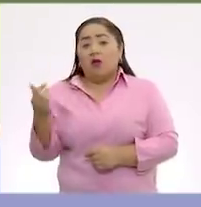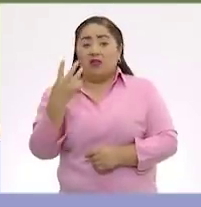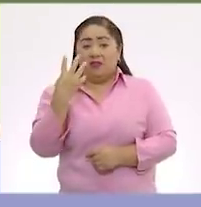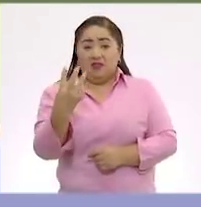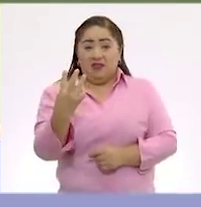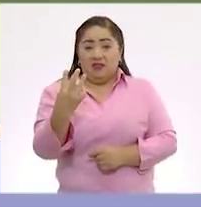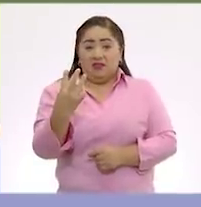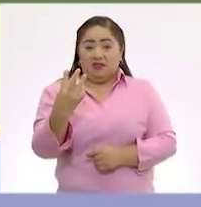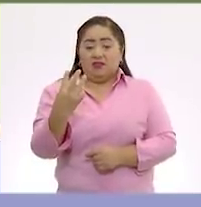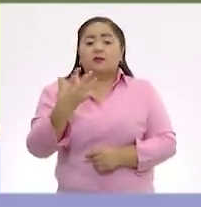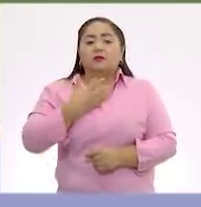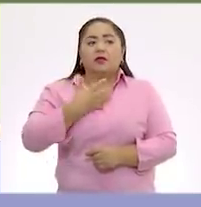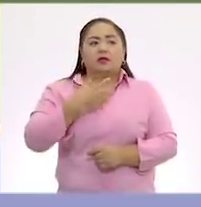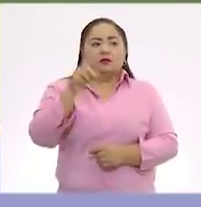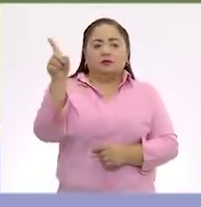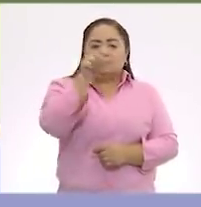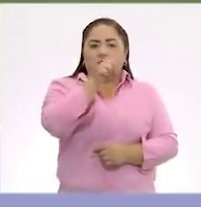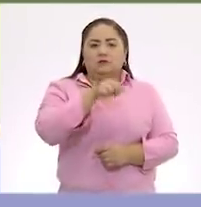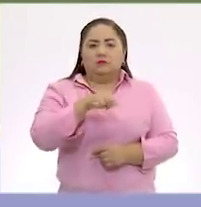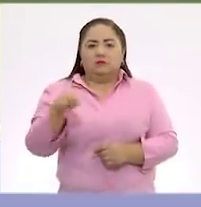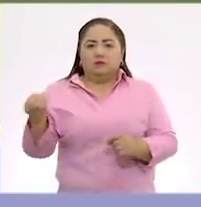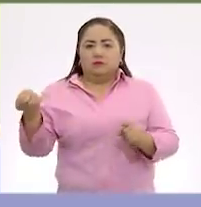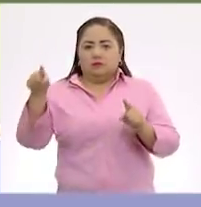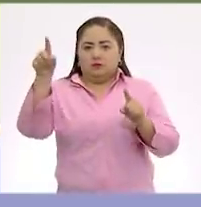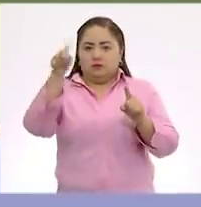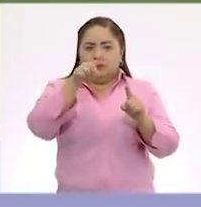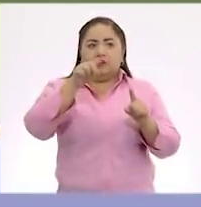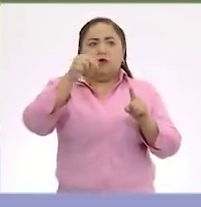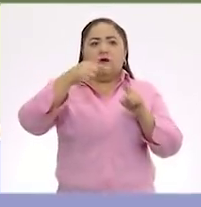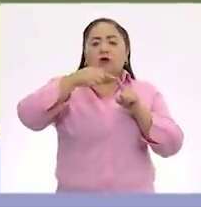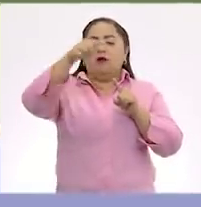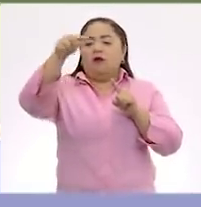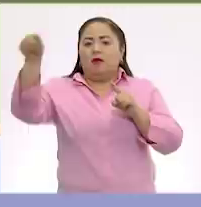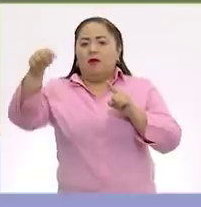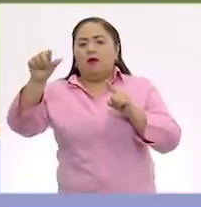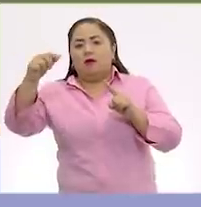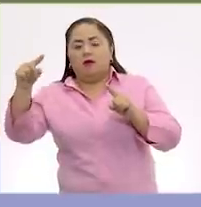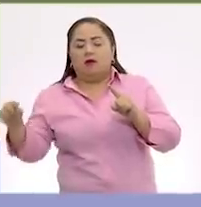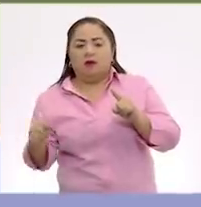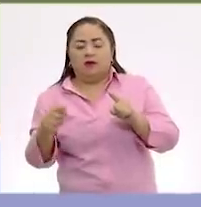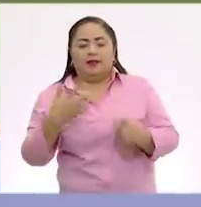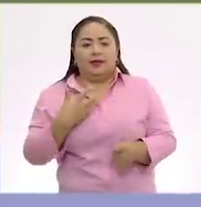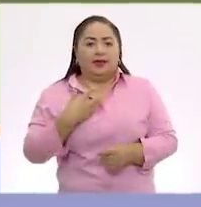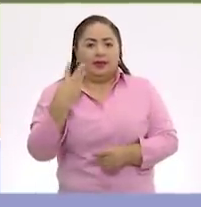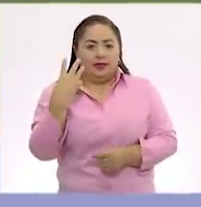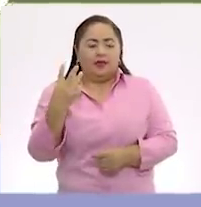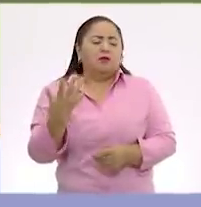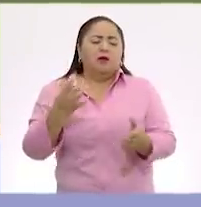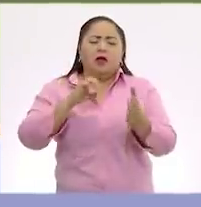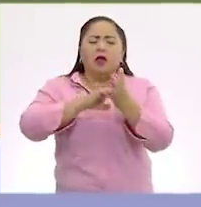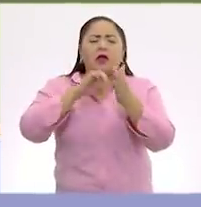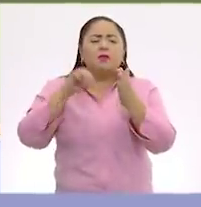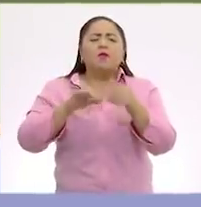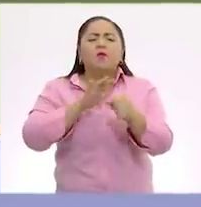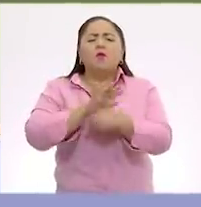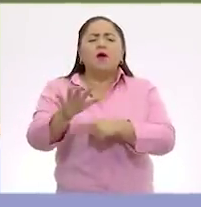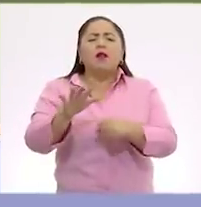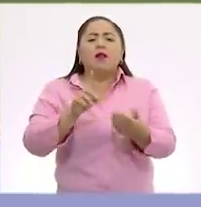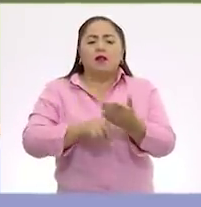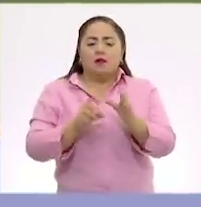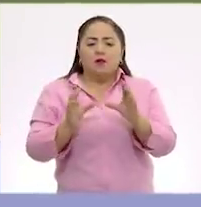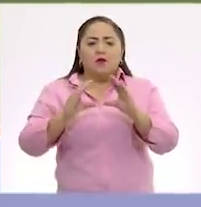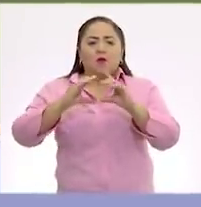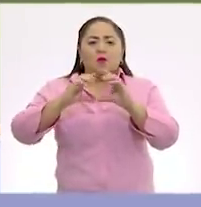tridimensionales tienen tres dimensiones, largo, ancho y profundidad. Un ejemplo muy claro es el